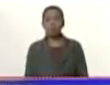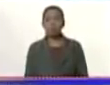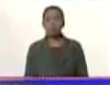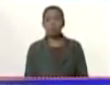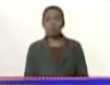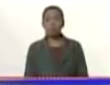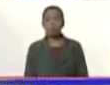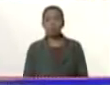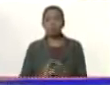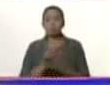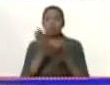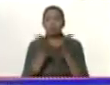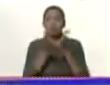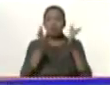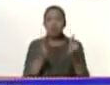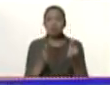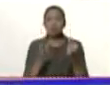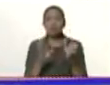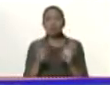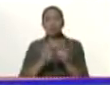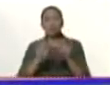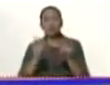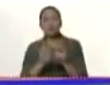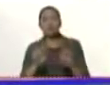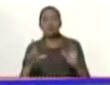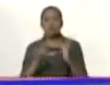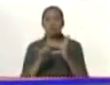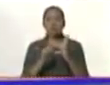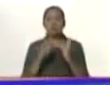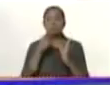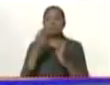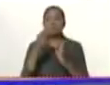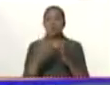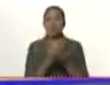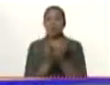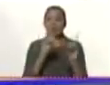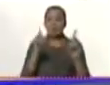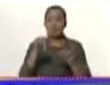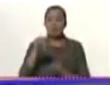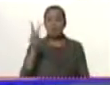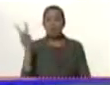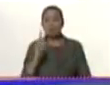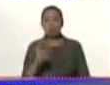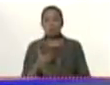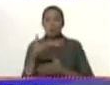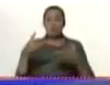La Federación de Estudiantes de Educación Media quizás es la organización más democrática de Venezuela.